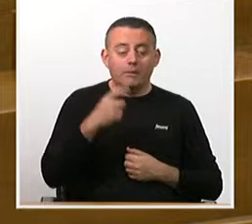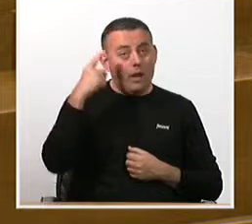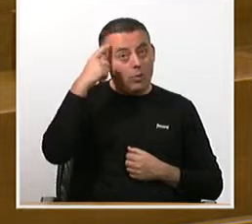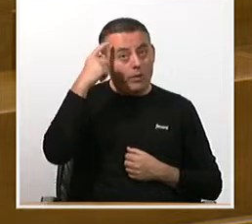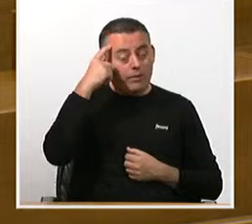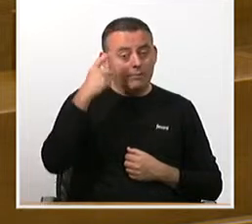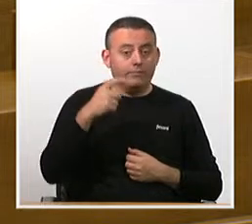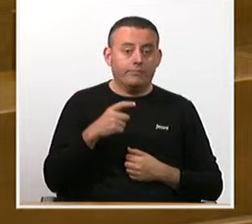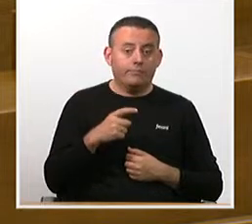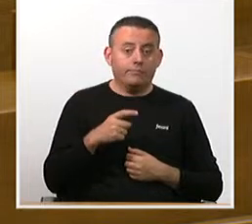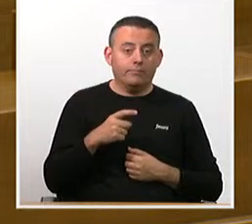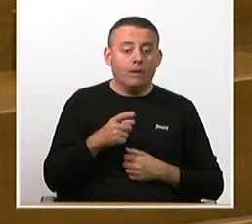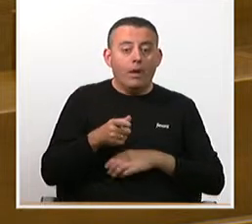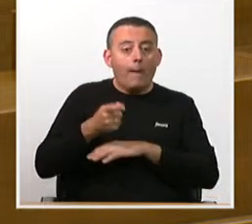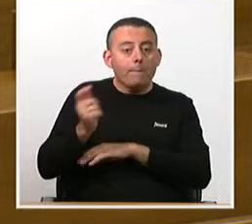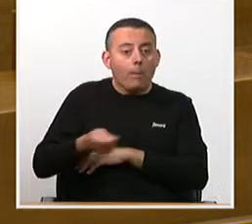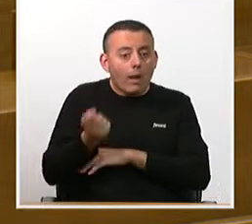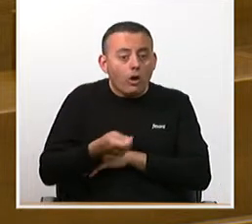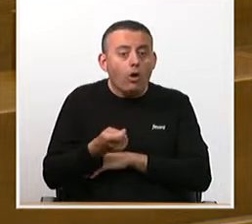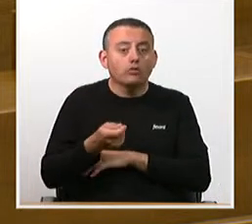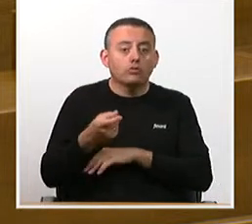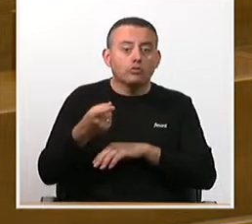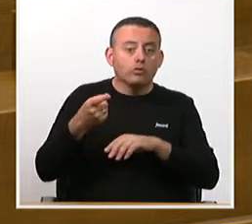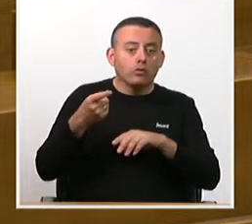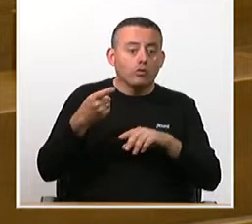imp Bom